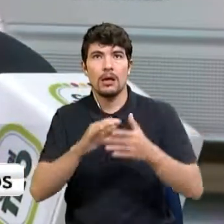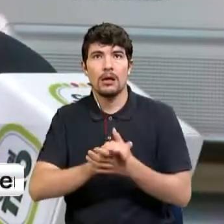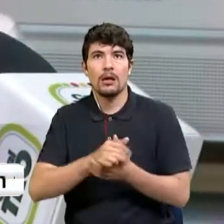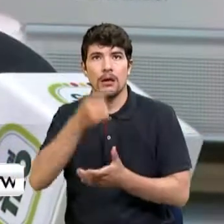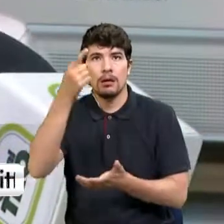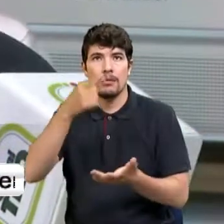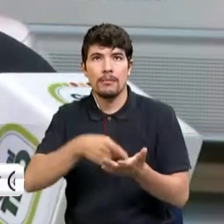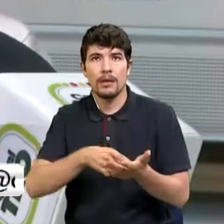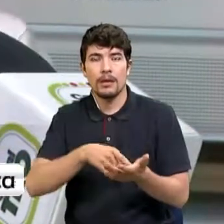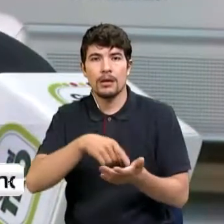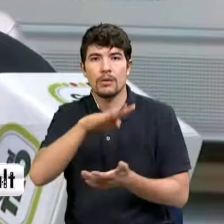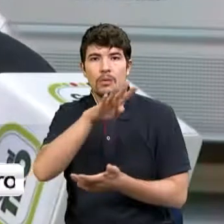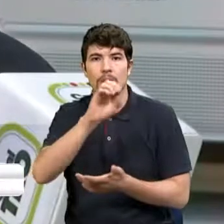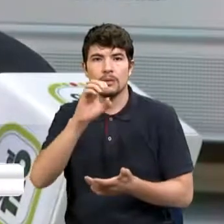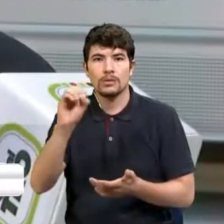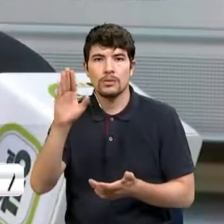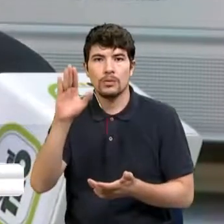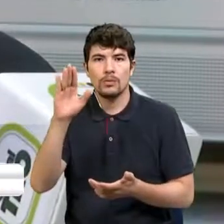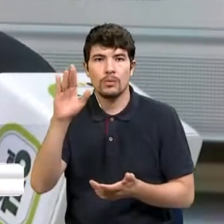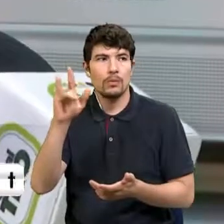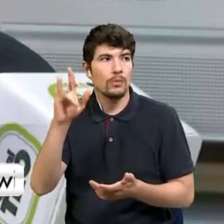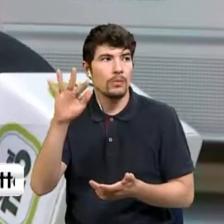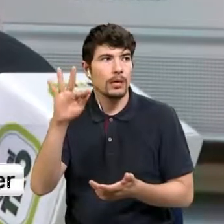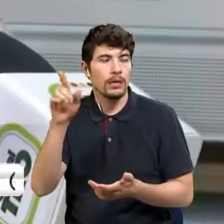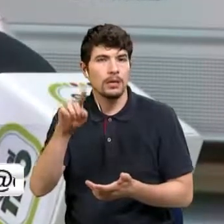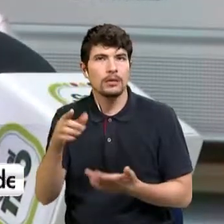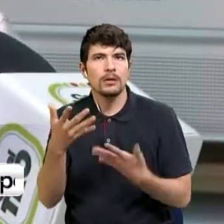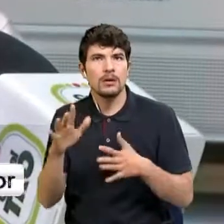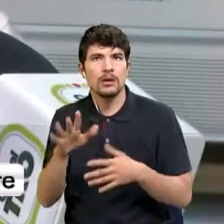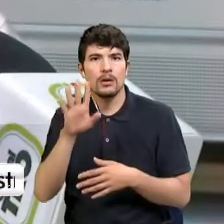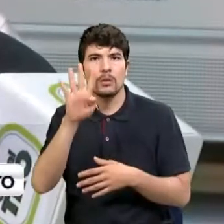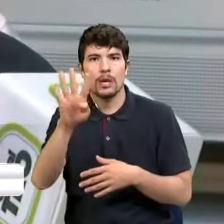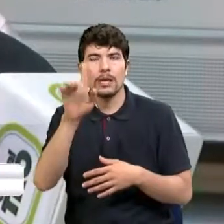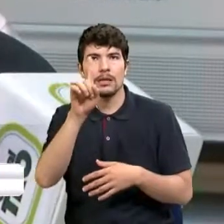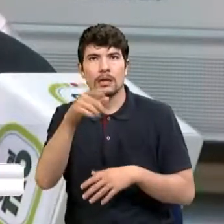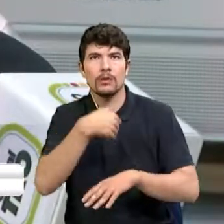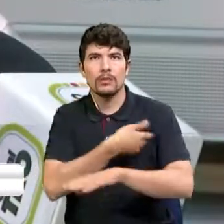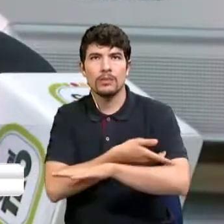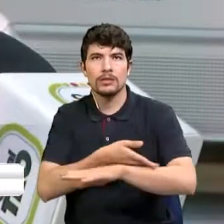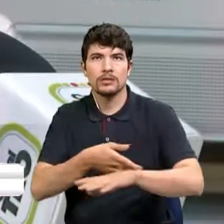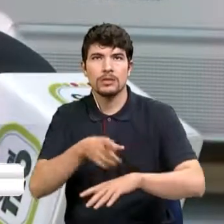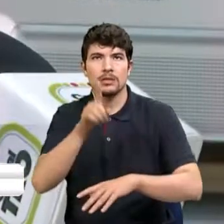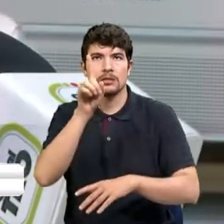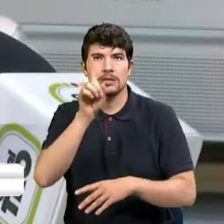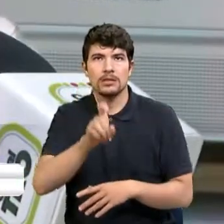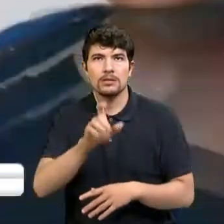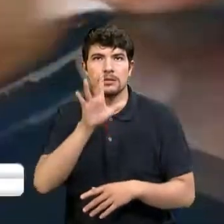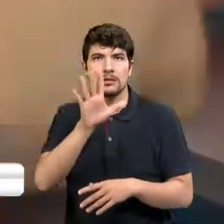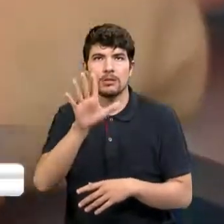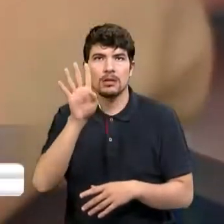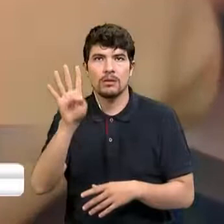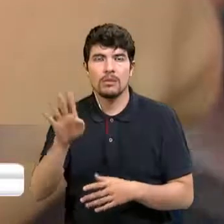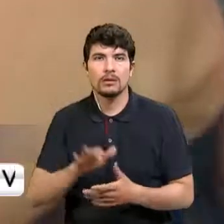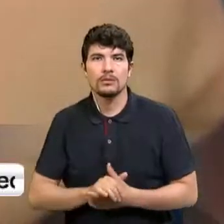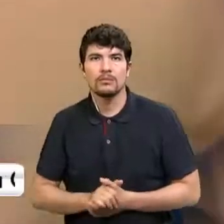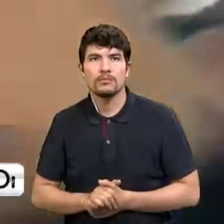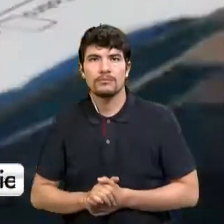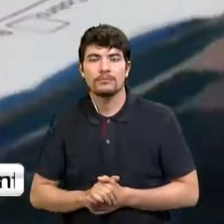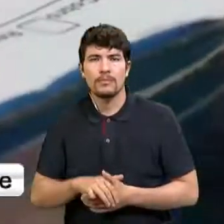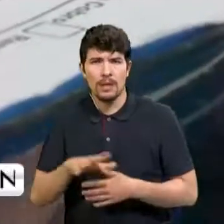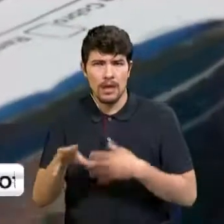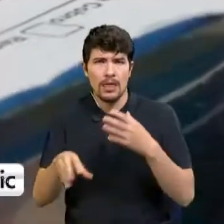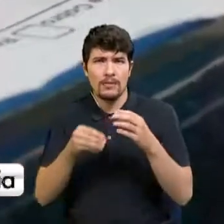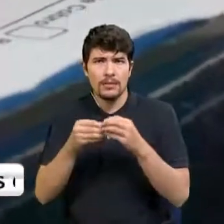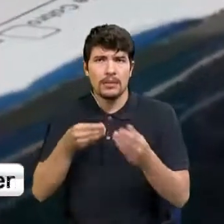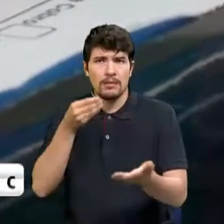400 juguetes 1400 juguetes son 41 millones 154 mil pesos de igual manera que haya